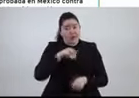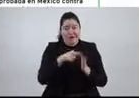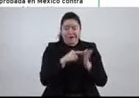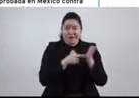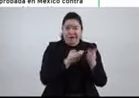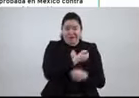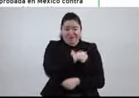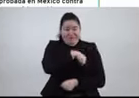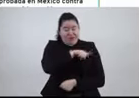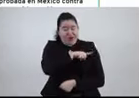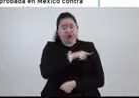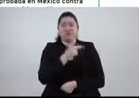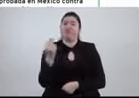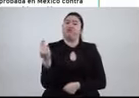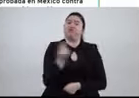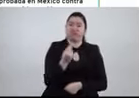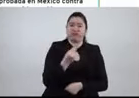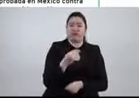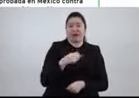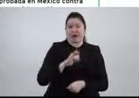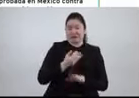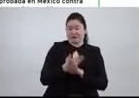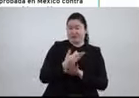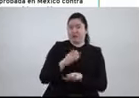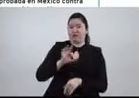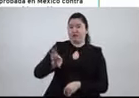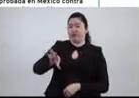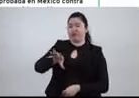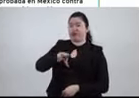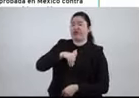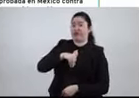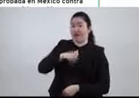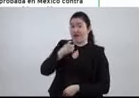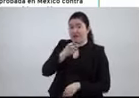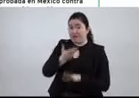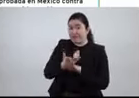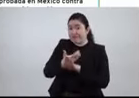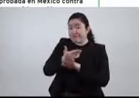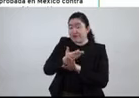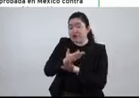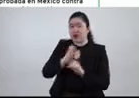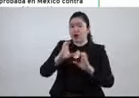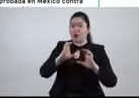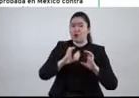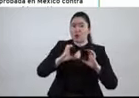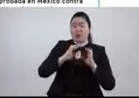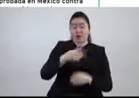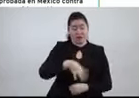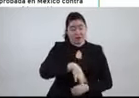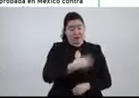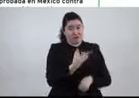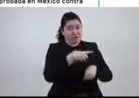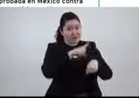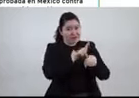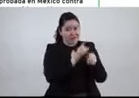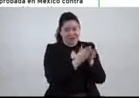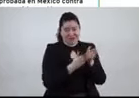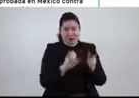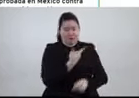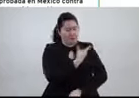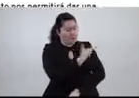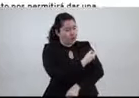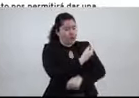infortunados rebrotes o infecciones. Entonces, nos debemos de seguir cuidando, en especial los 14 días siguientes a